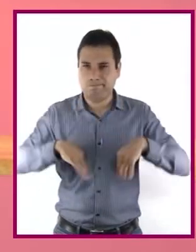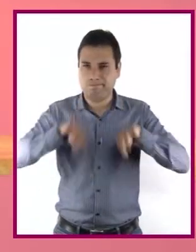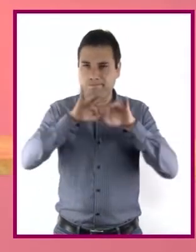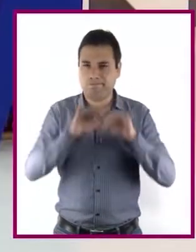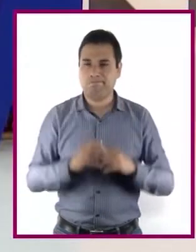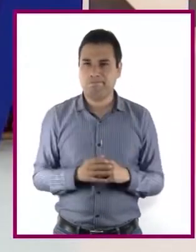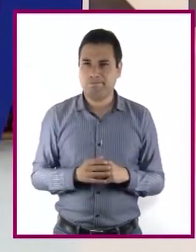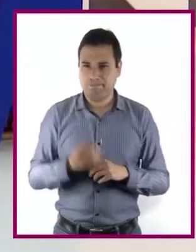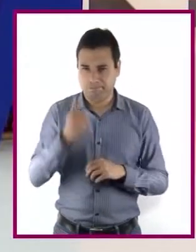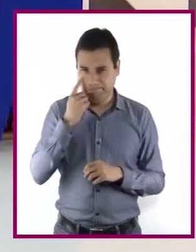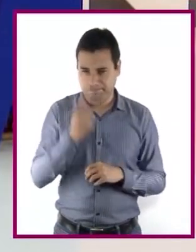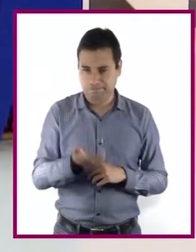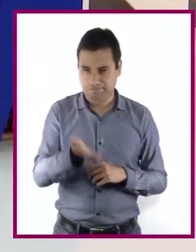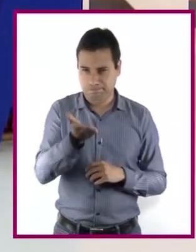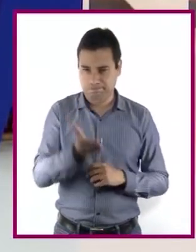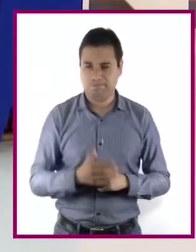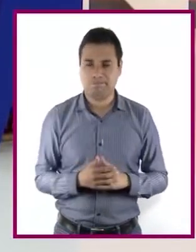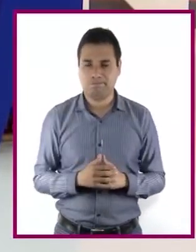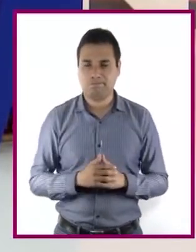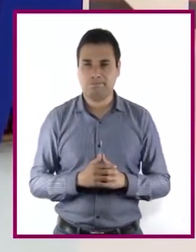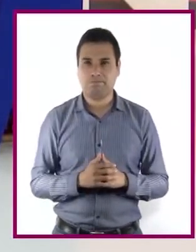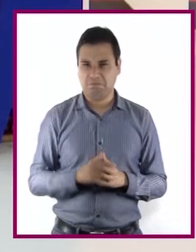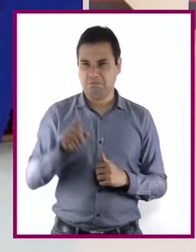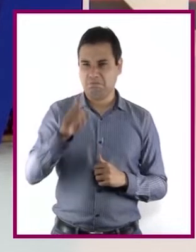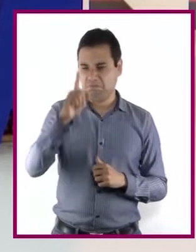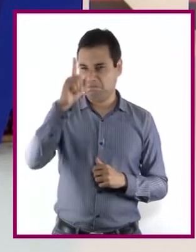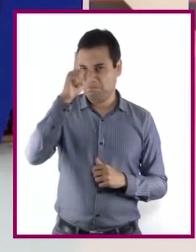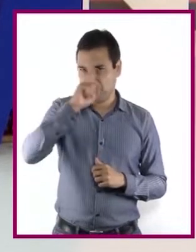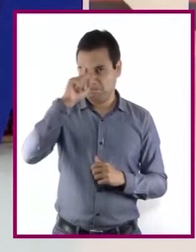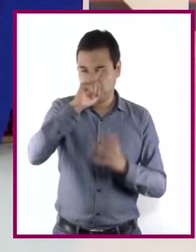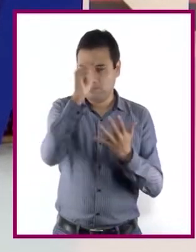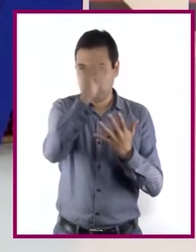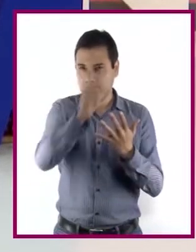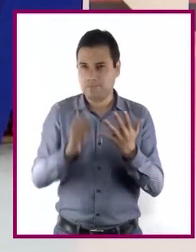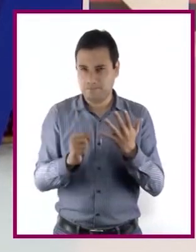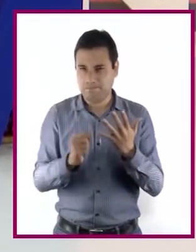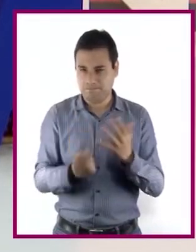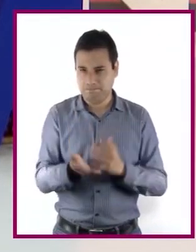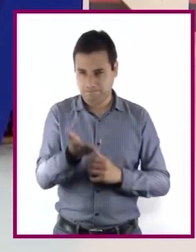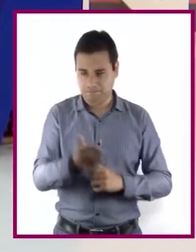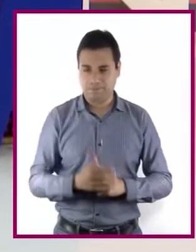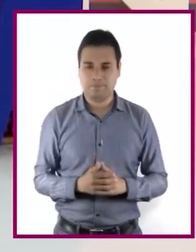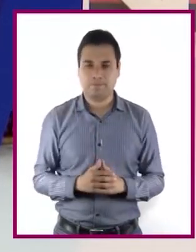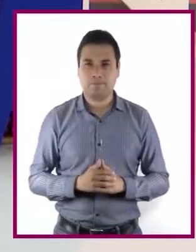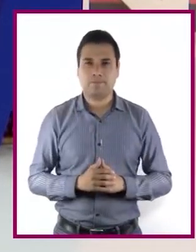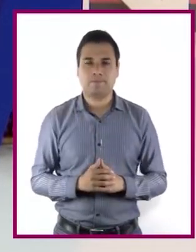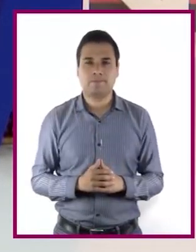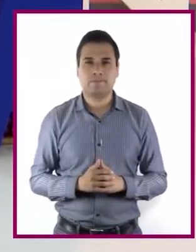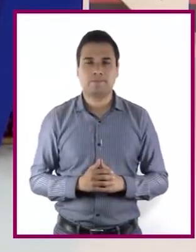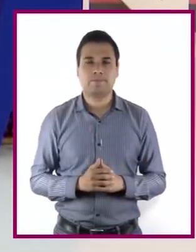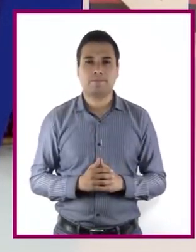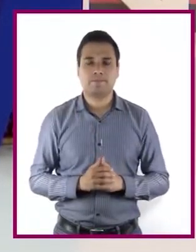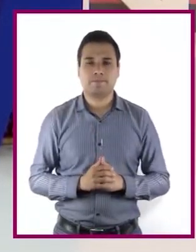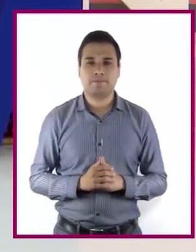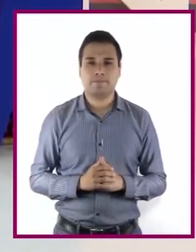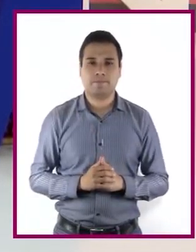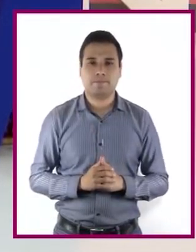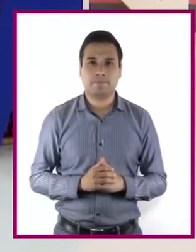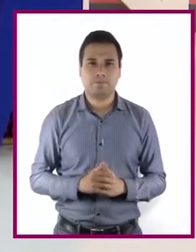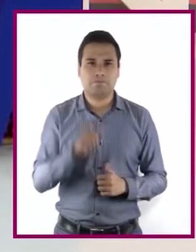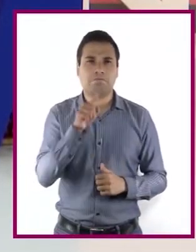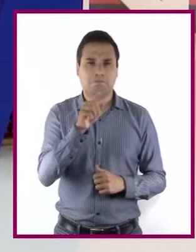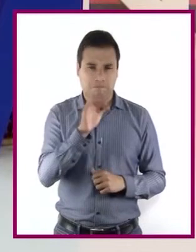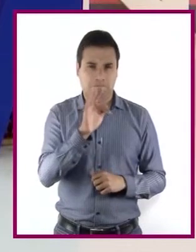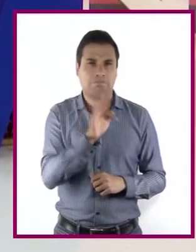una adaptación teatral y algunos consejos de cómo conseguir comentarios útiles que les ayudarán a mejorar cualquier producto artístico que